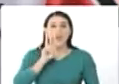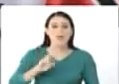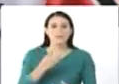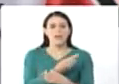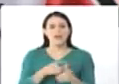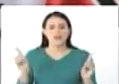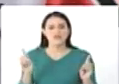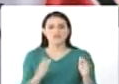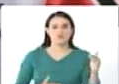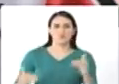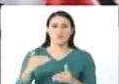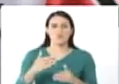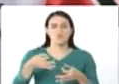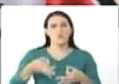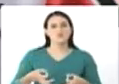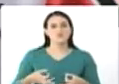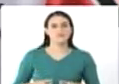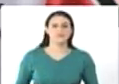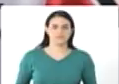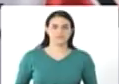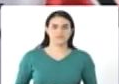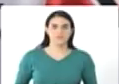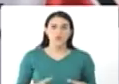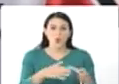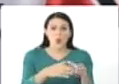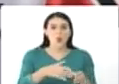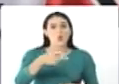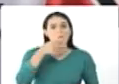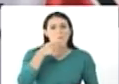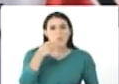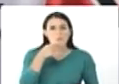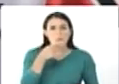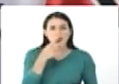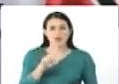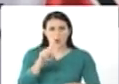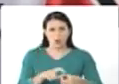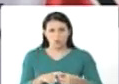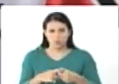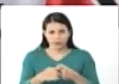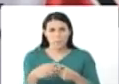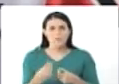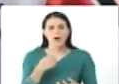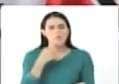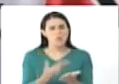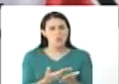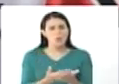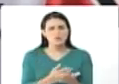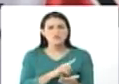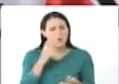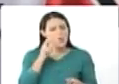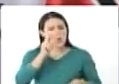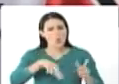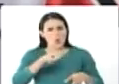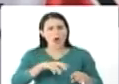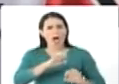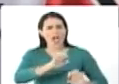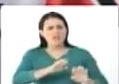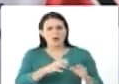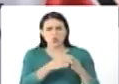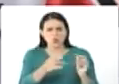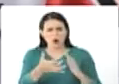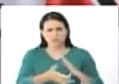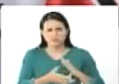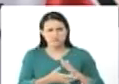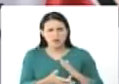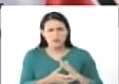y justas. Los partidos políticos que postularon al evento han certificado por vía de sus técnicos y auditores y